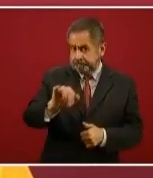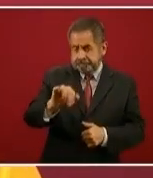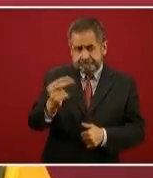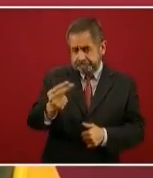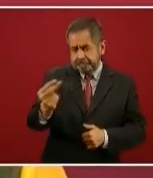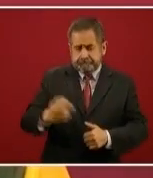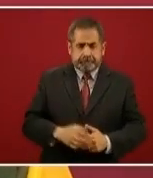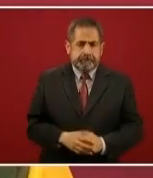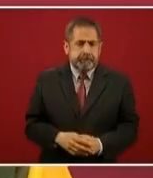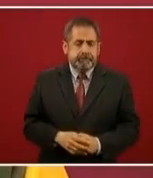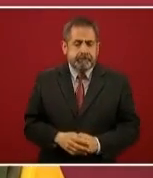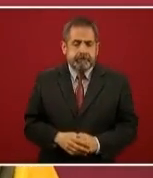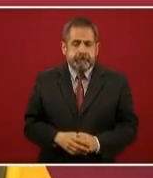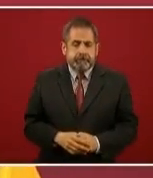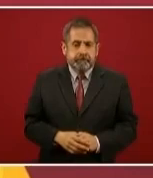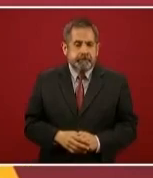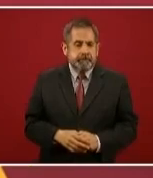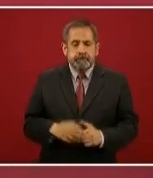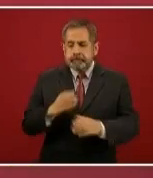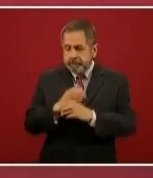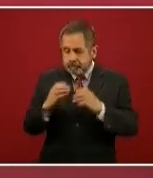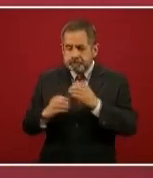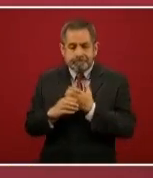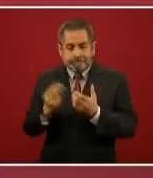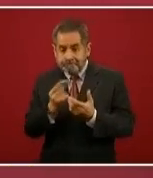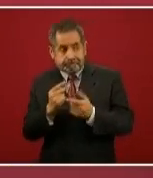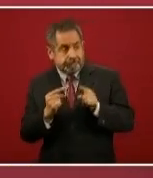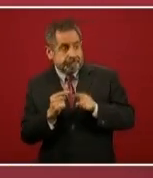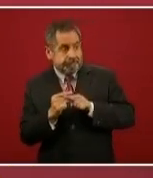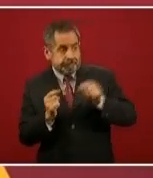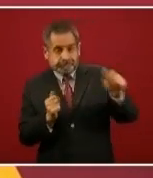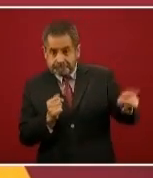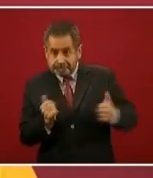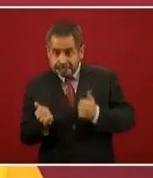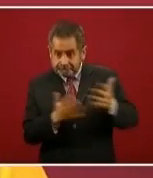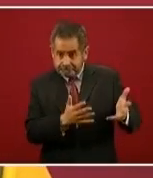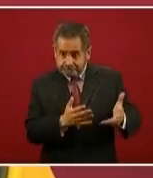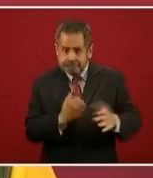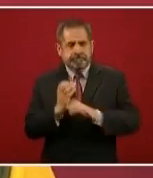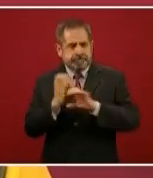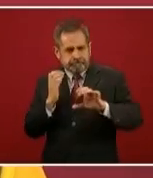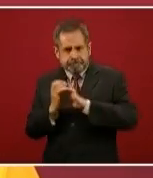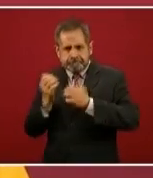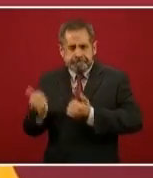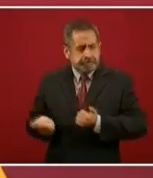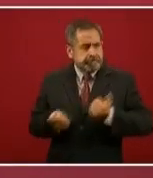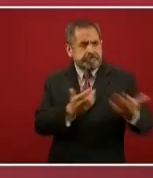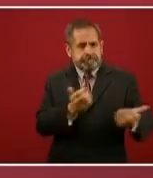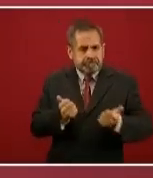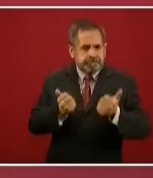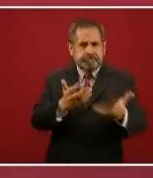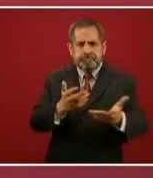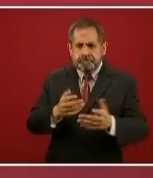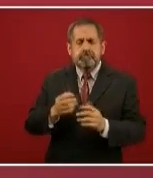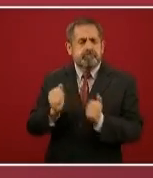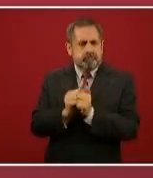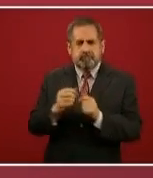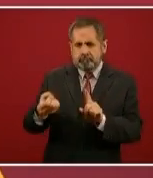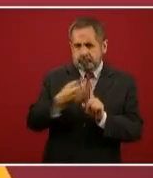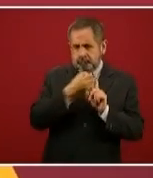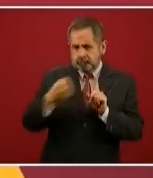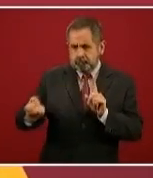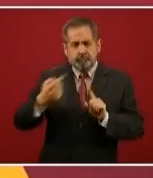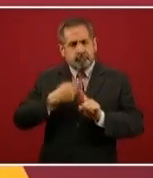va a necesitar. La distribución de equipo y medicamento especializado, la implementación de un sistema logístico para